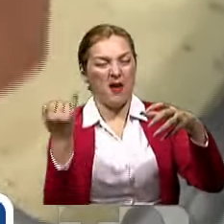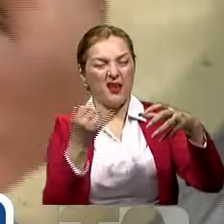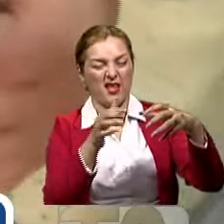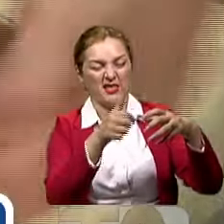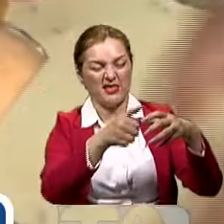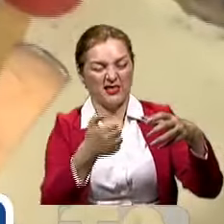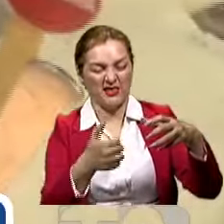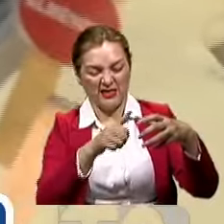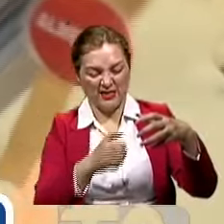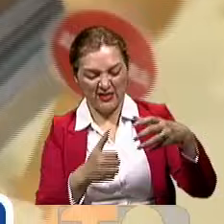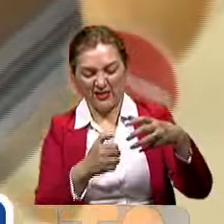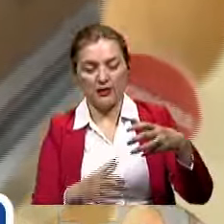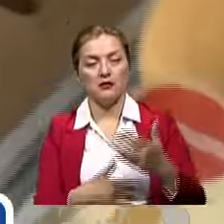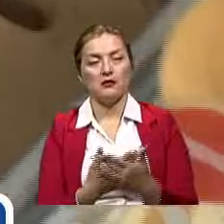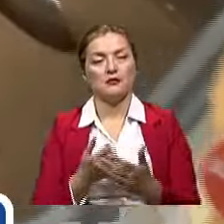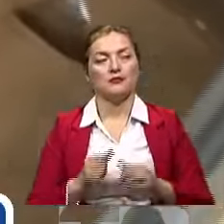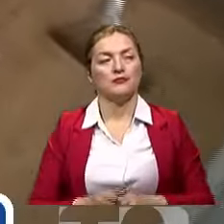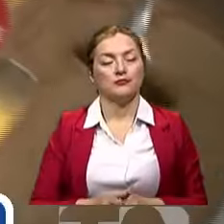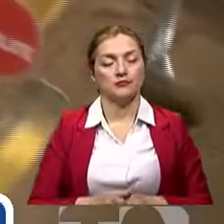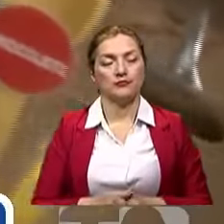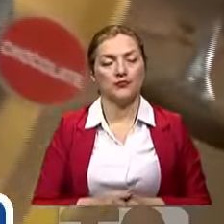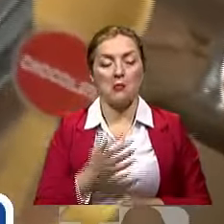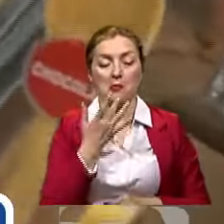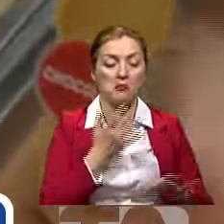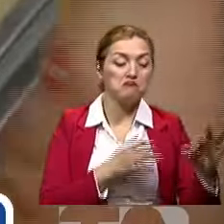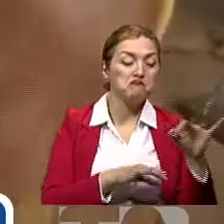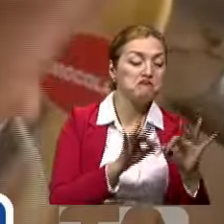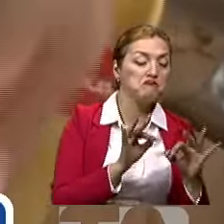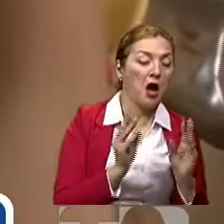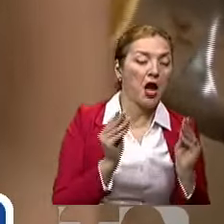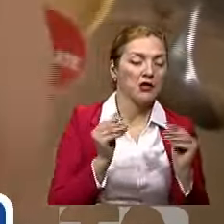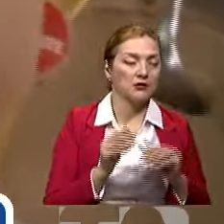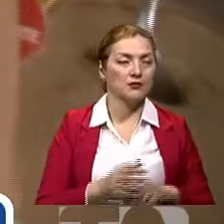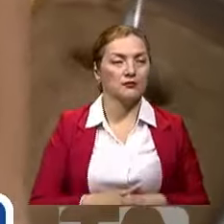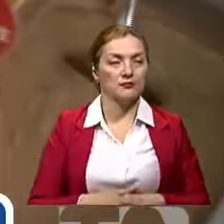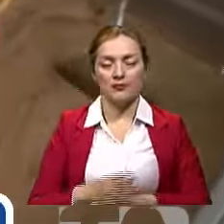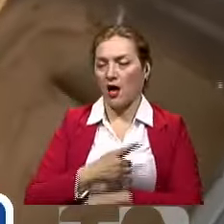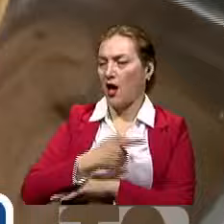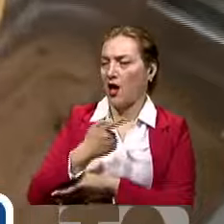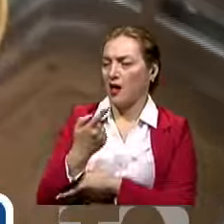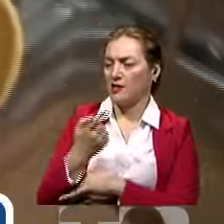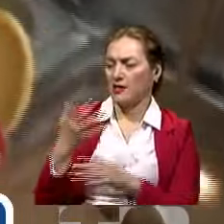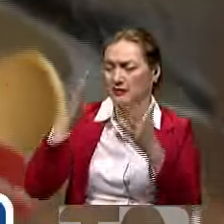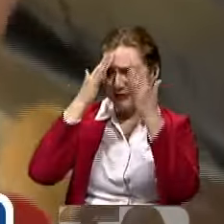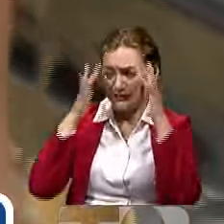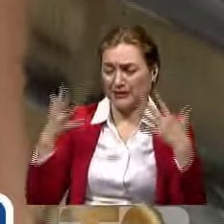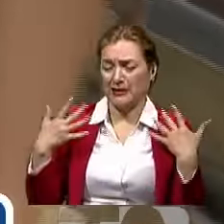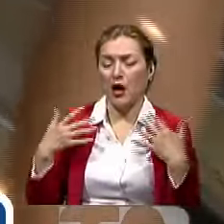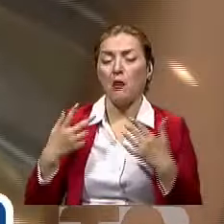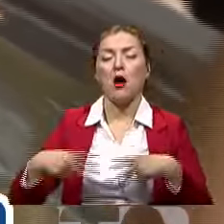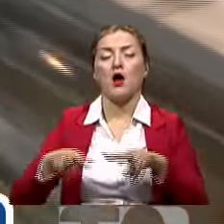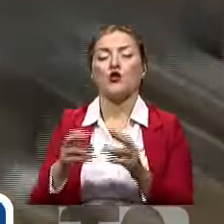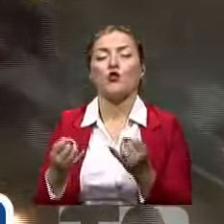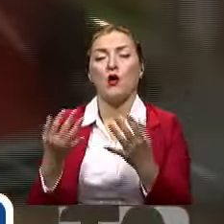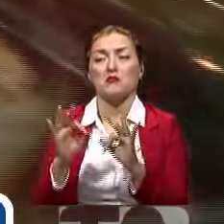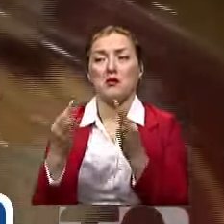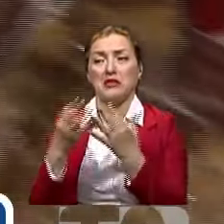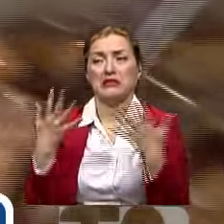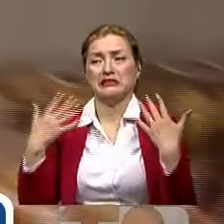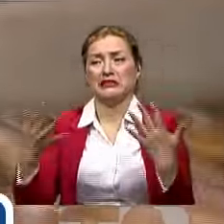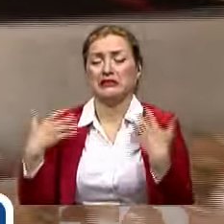seleccionada. Hablemos de los precios para que venga toda la familia, sobre todo en estos días bastante calurosos en Quito. Claro, tenemos varios precios. En